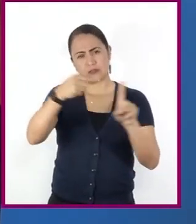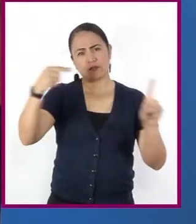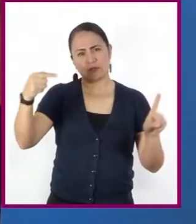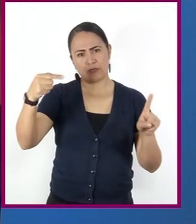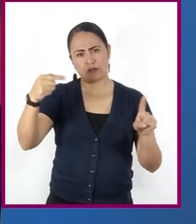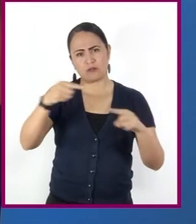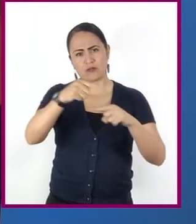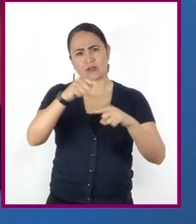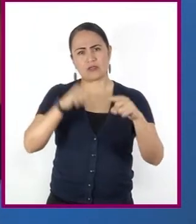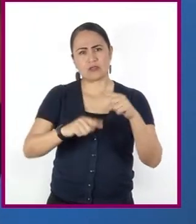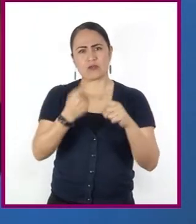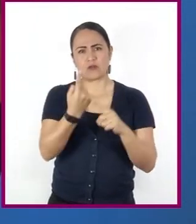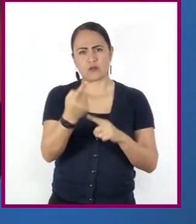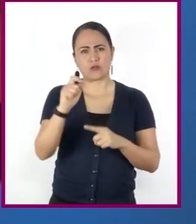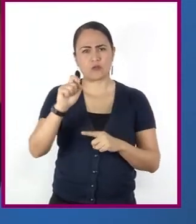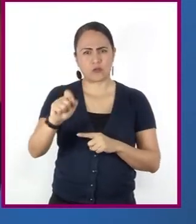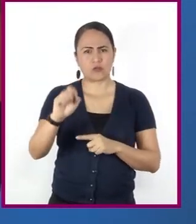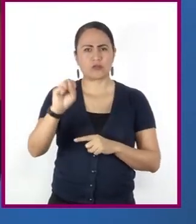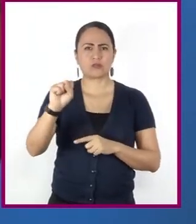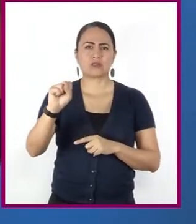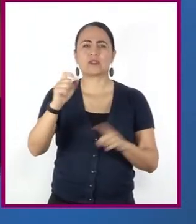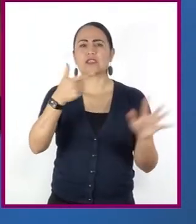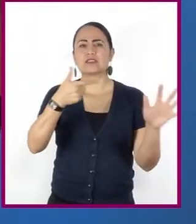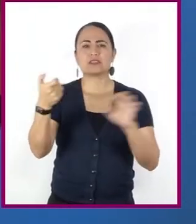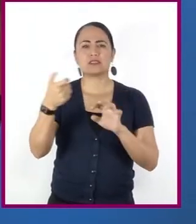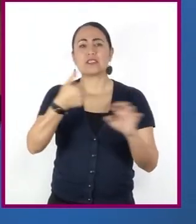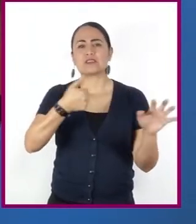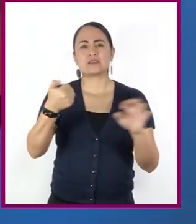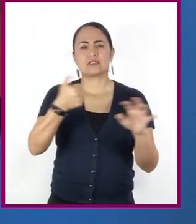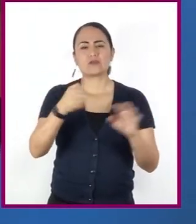entre 1.609 kilómetros.